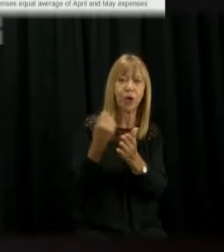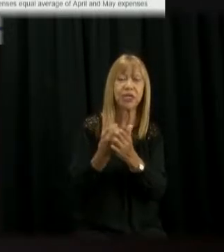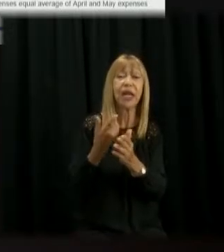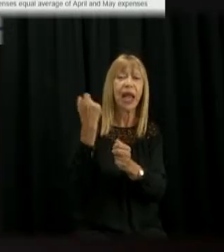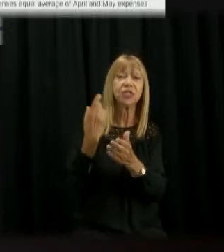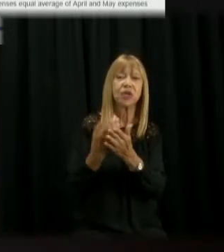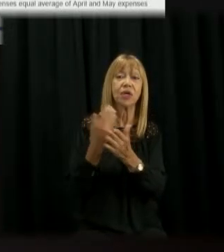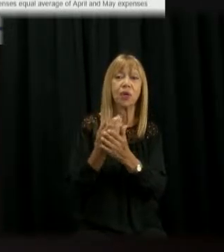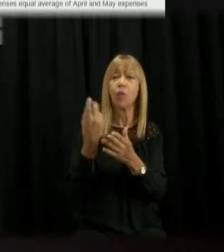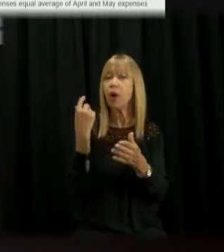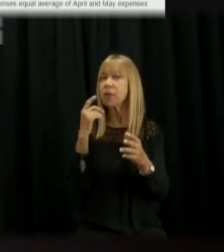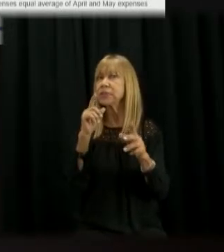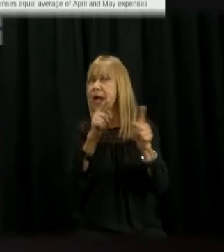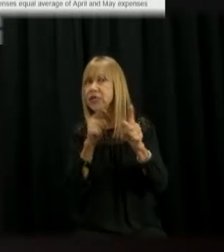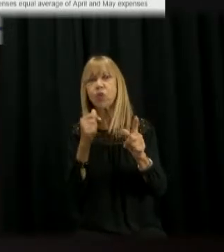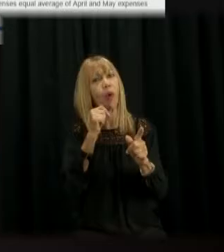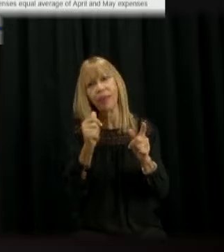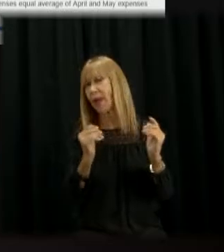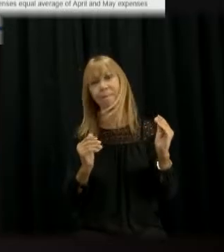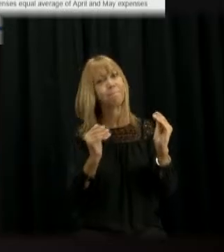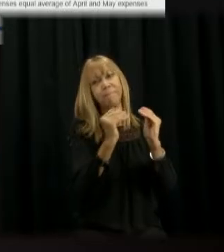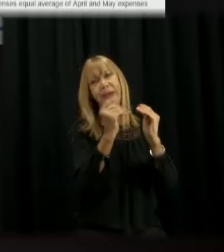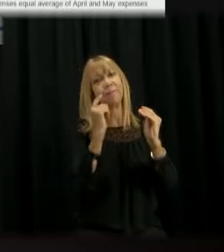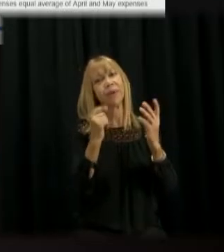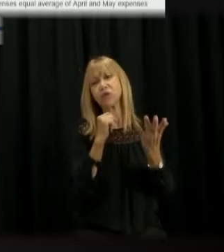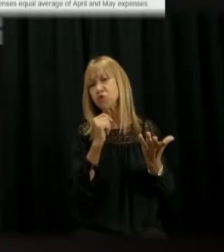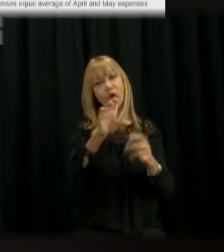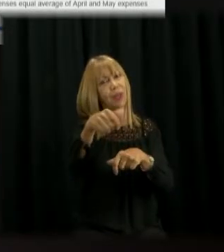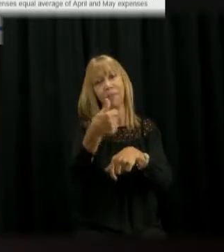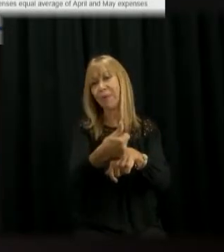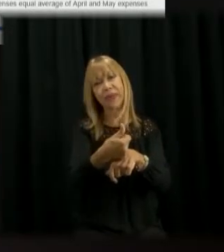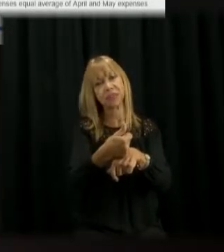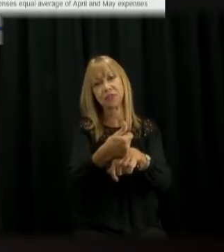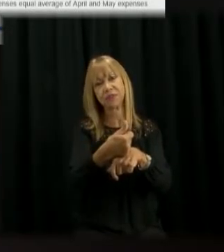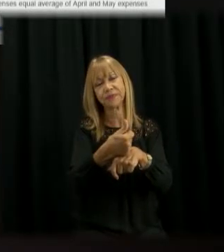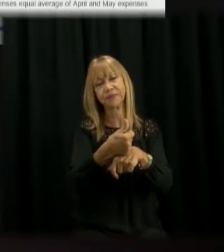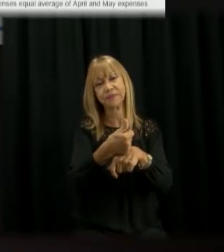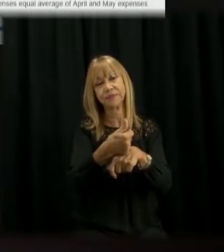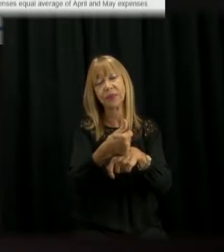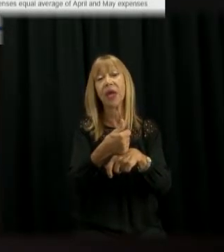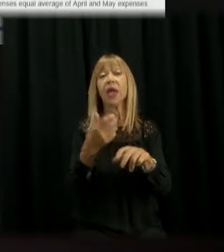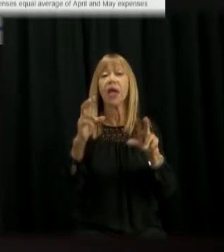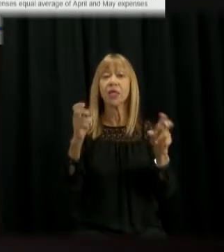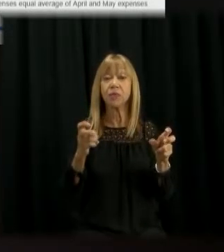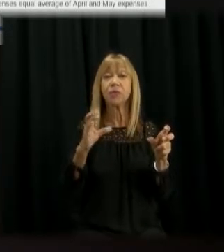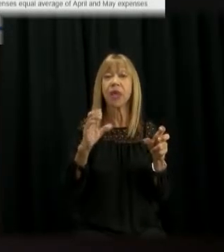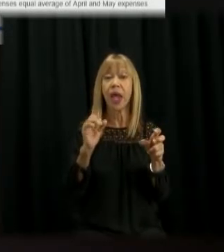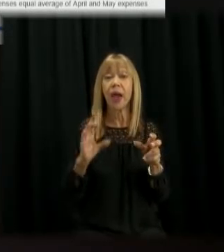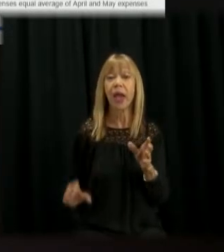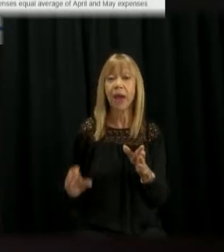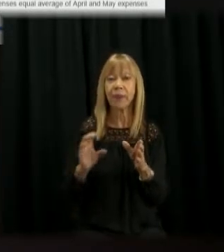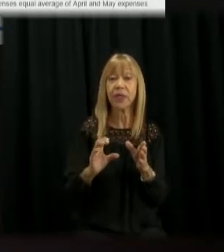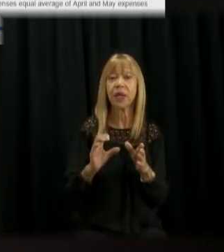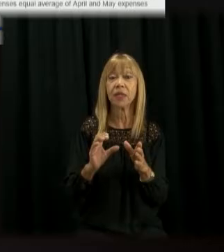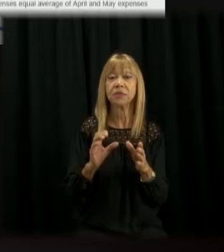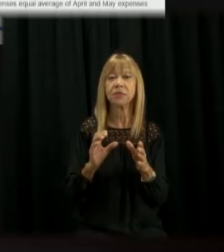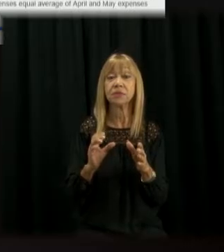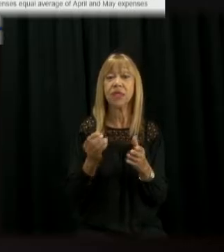saber que el año pasado no se cumplieron con los ingresos establecidos. En términos de